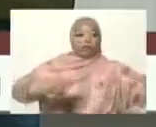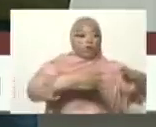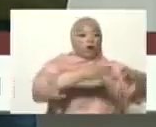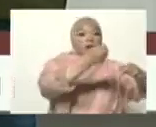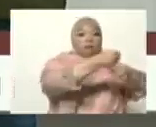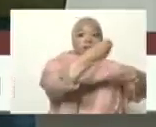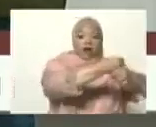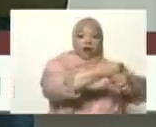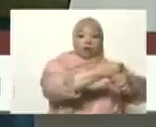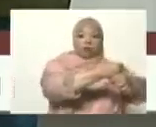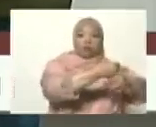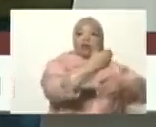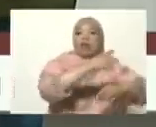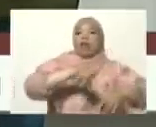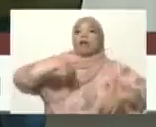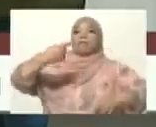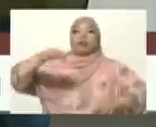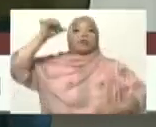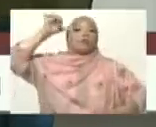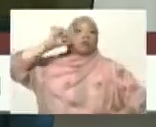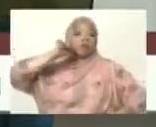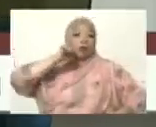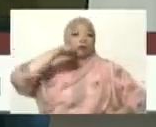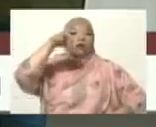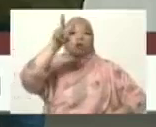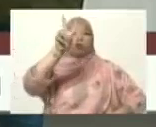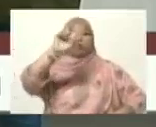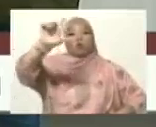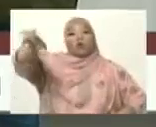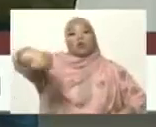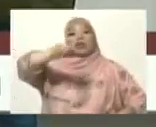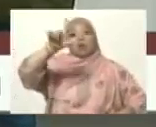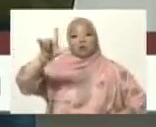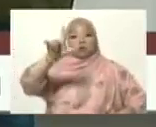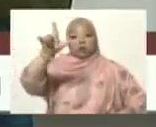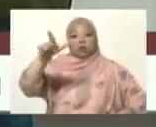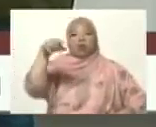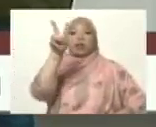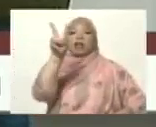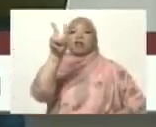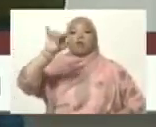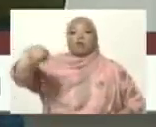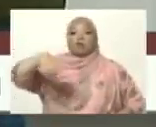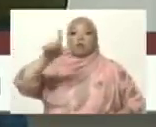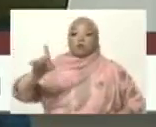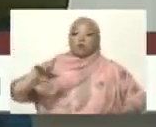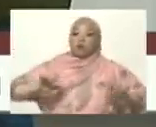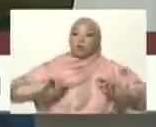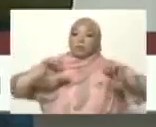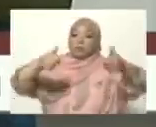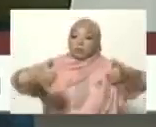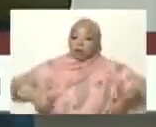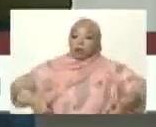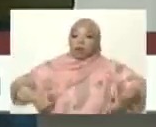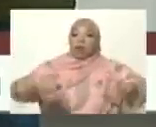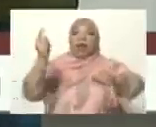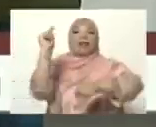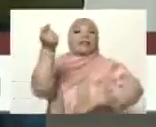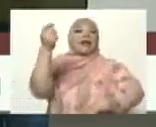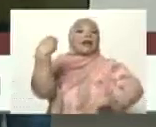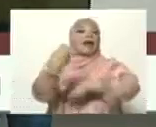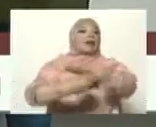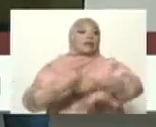operativa? El próximo sábado es 2 de julio. El 2 de julio desplegamos la tarea. ¿Dónde